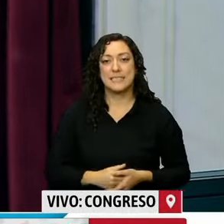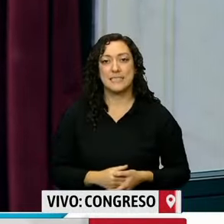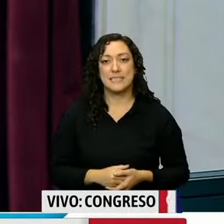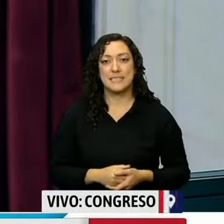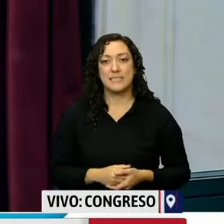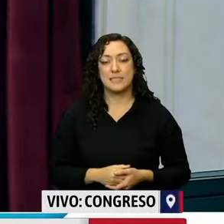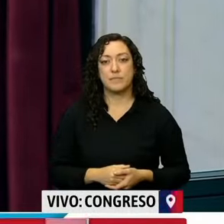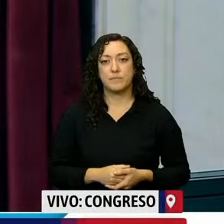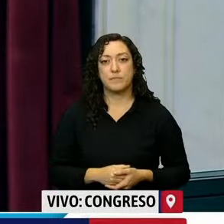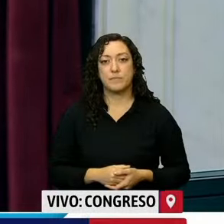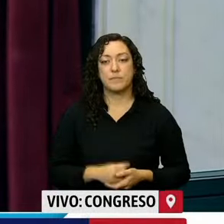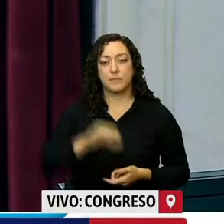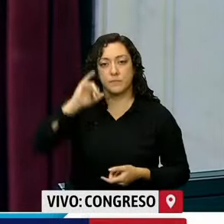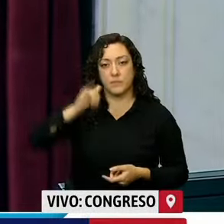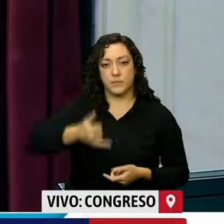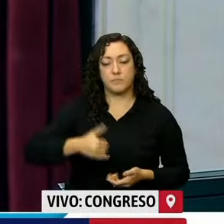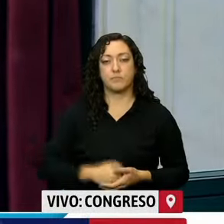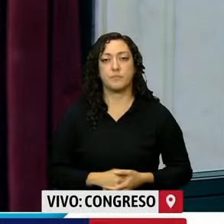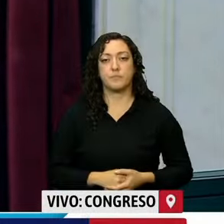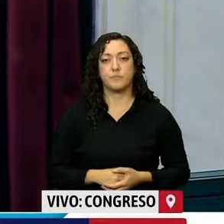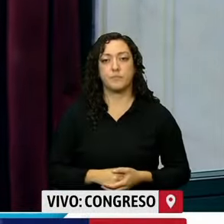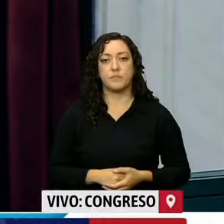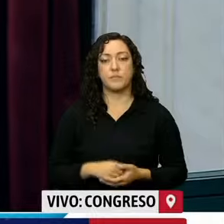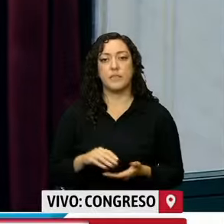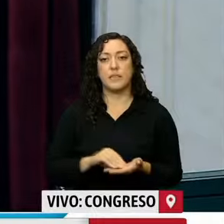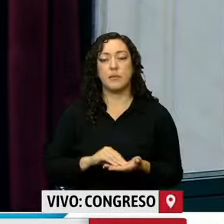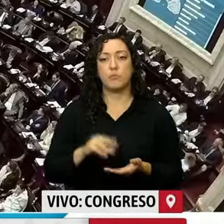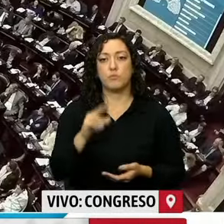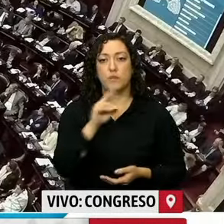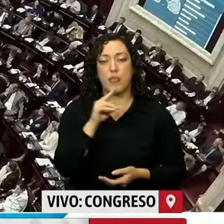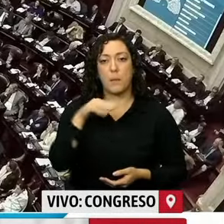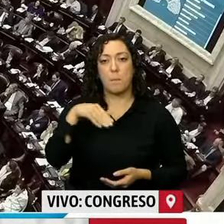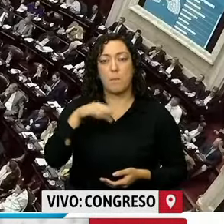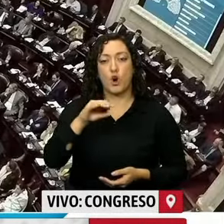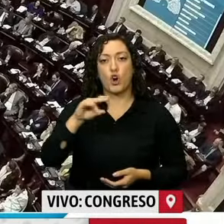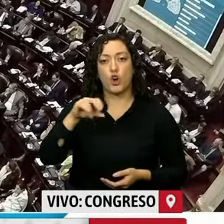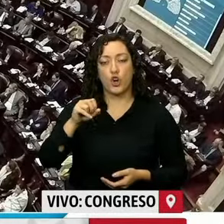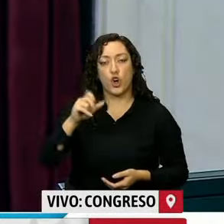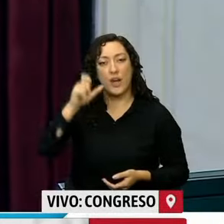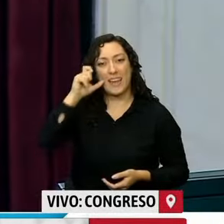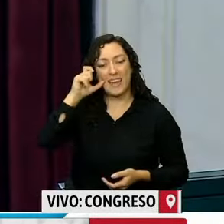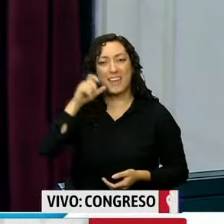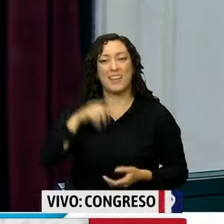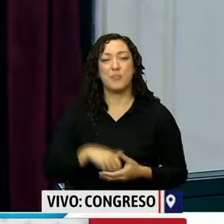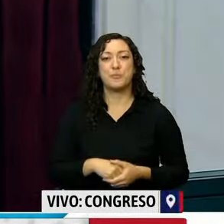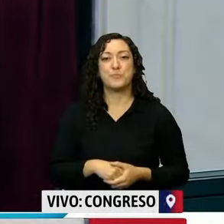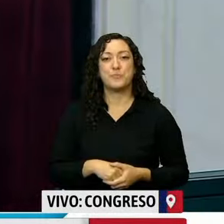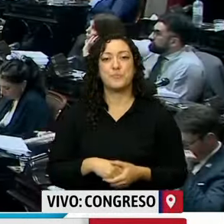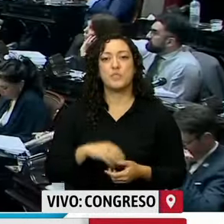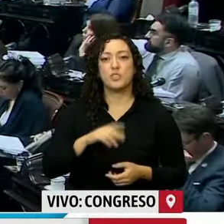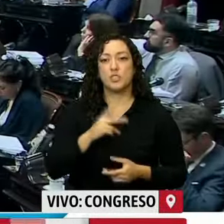enojado afirmativo afirmativo diputada moró negativo diputado